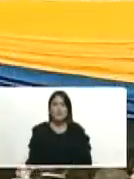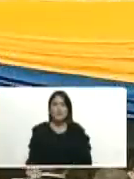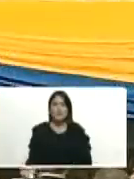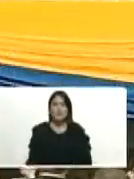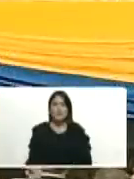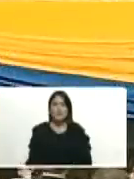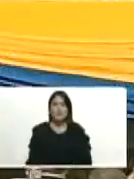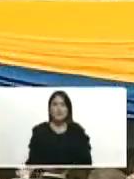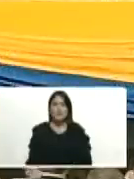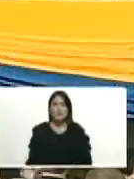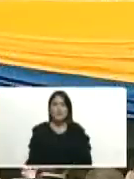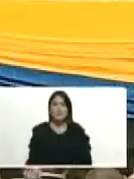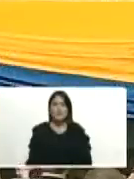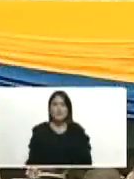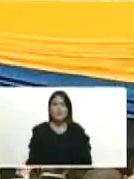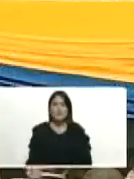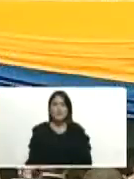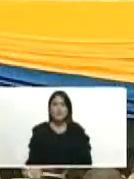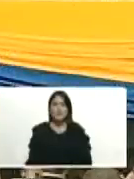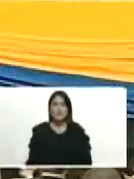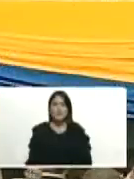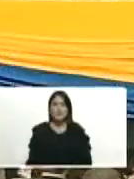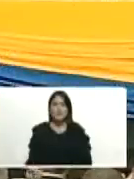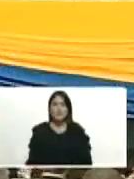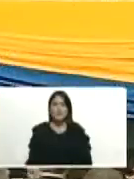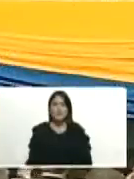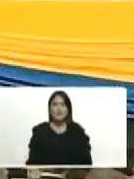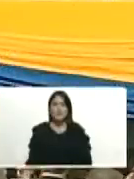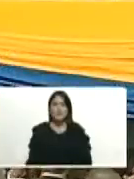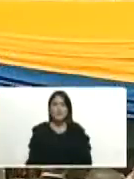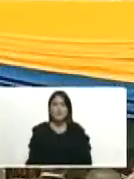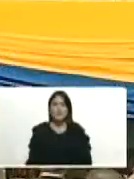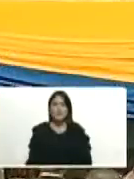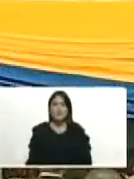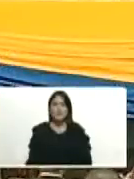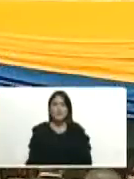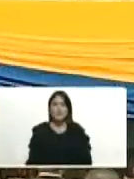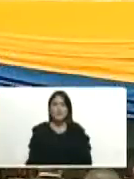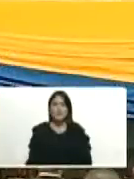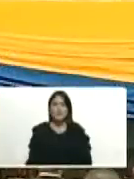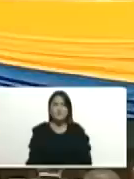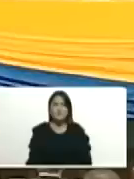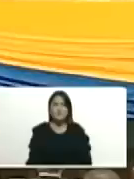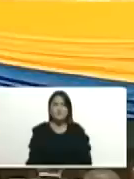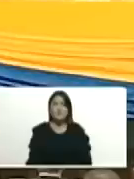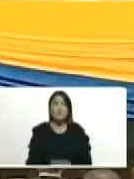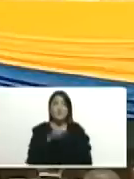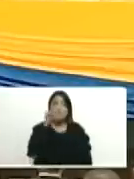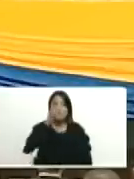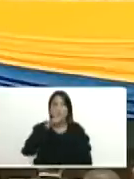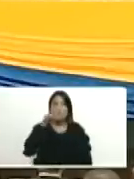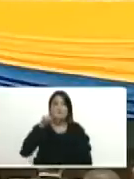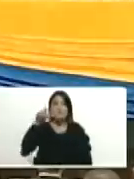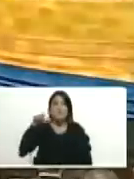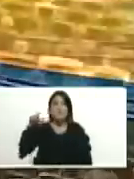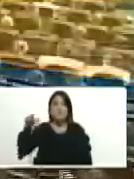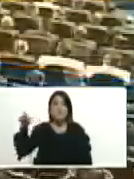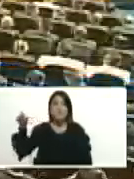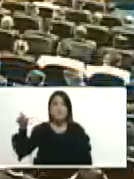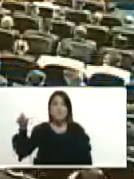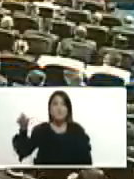cuatro campamentos ubicados en el sector La Mina Nueva en el estado Amazonas. Esto ha sido noticia y esto es lo